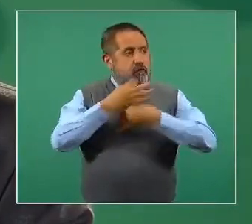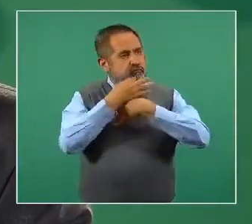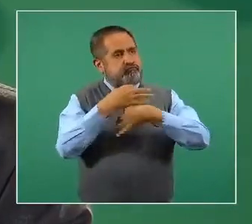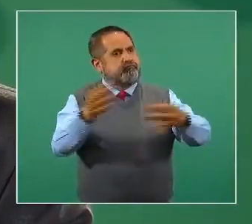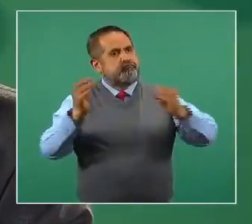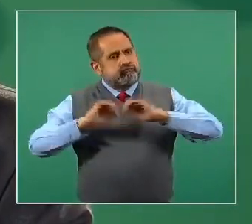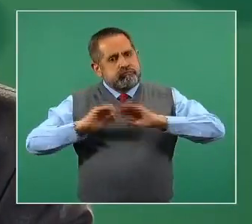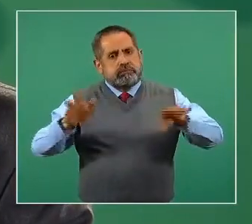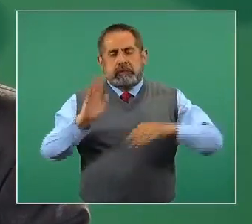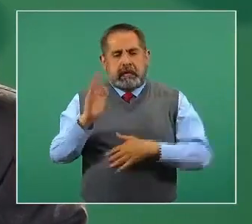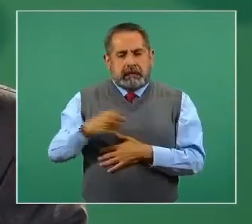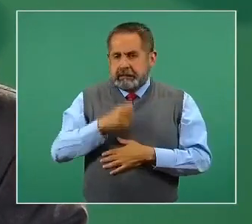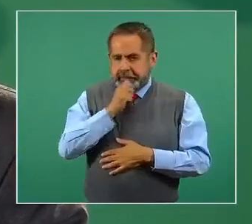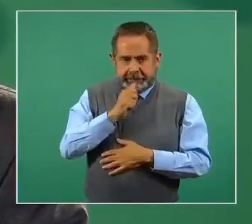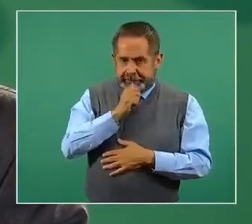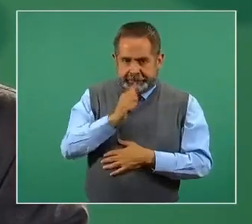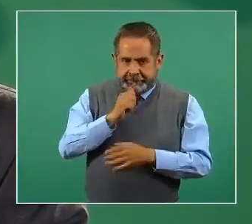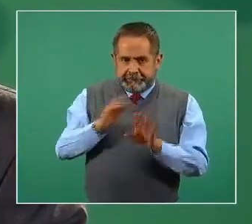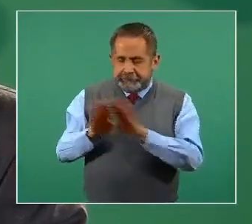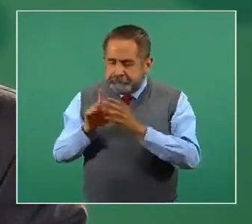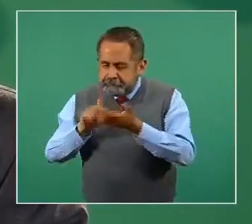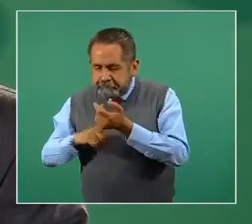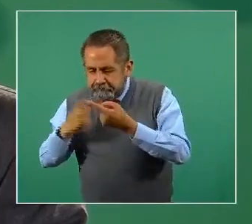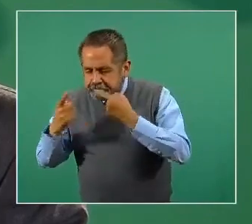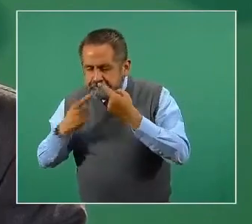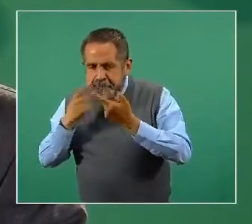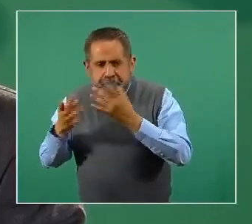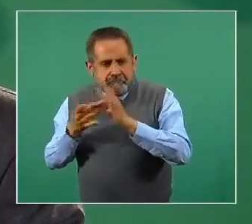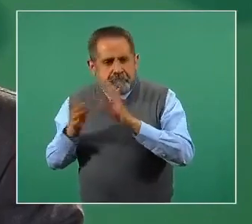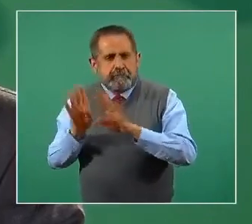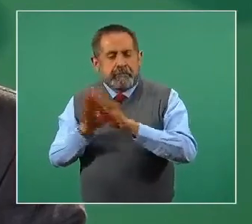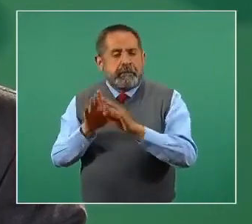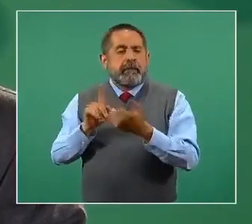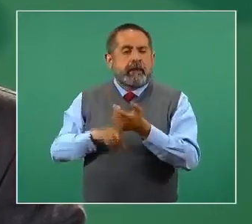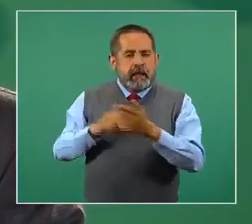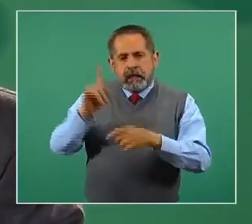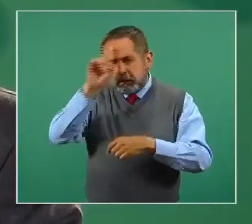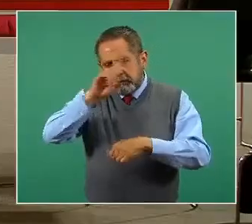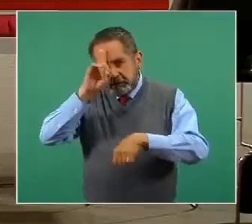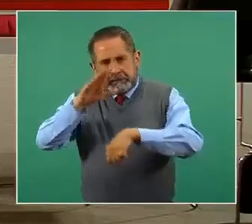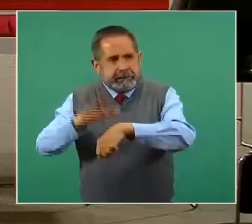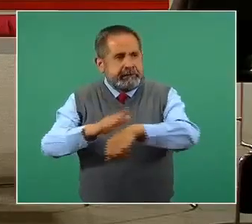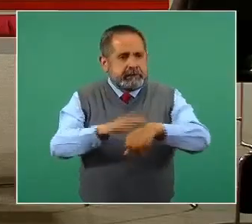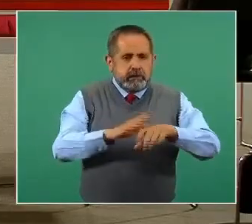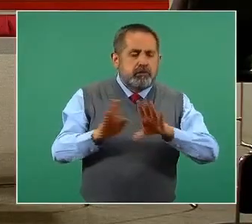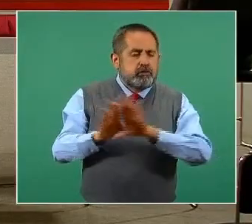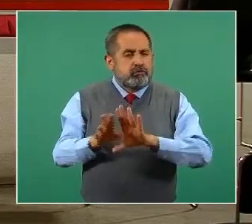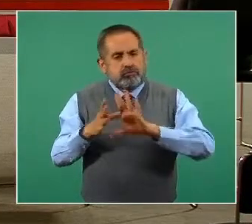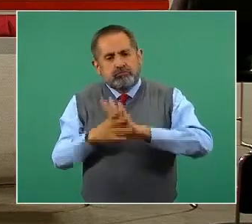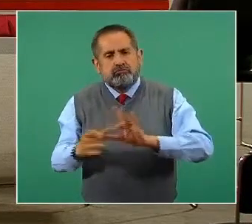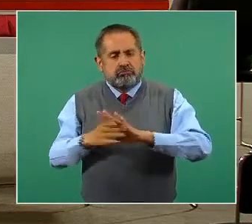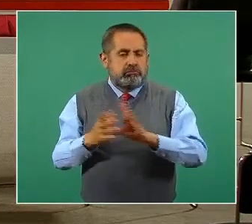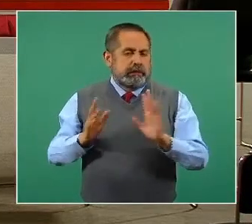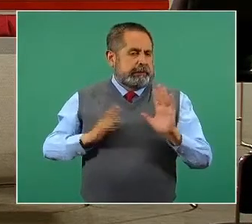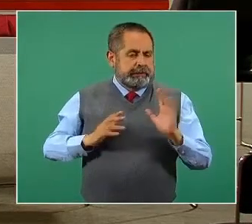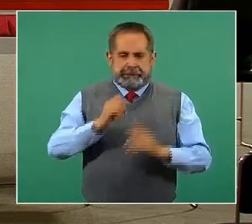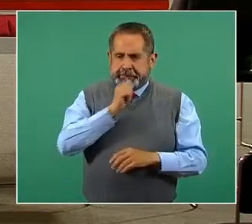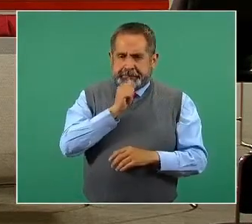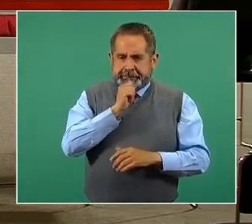en su momento, cuáles son las conclusiones, las impresiones o las recomendaciones que tienen al respecto.